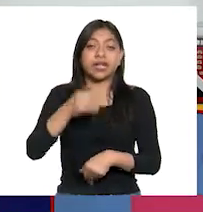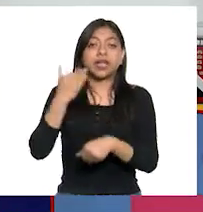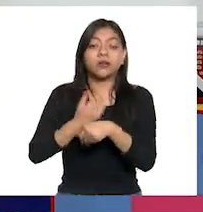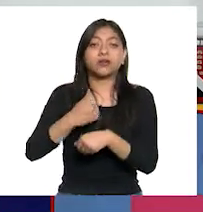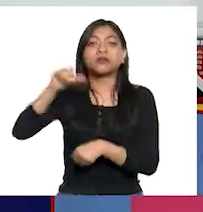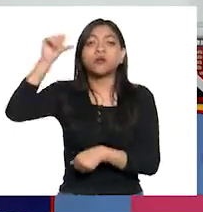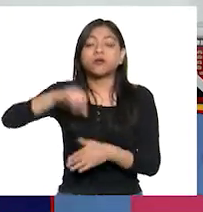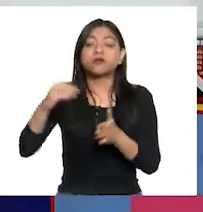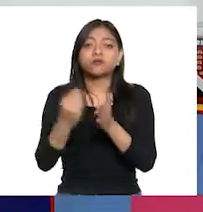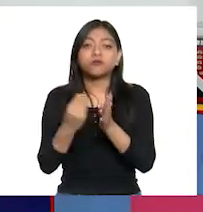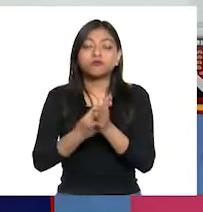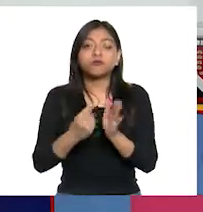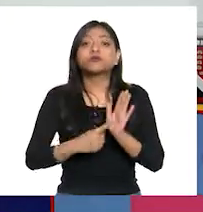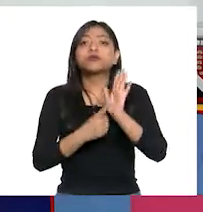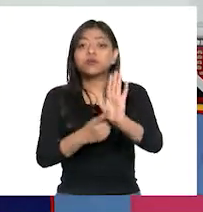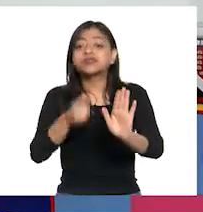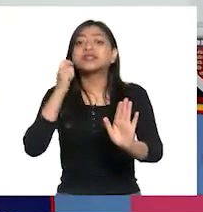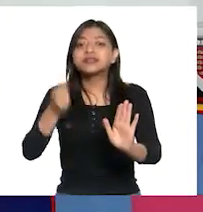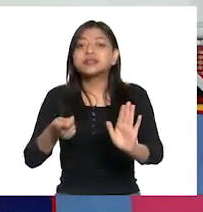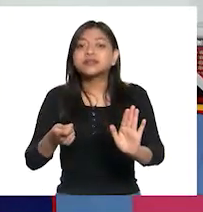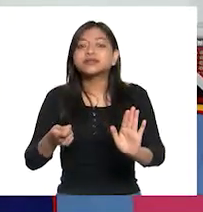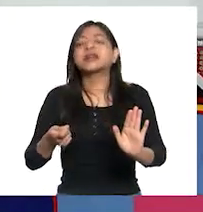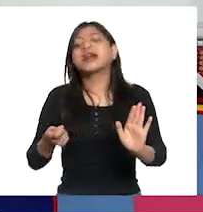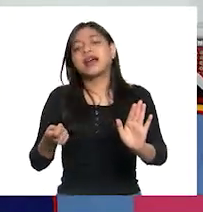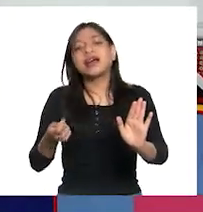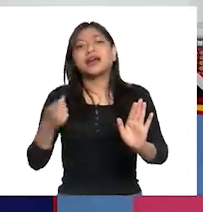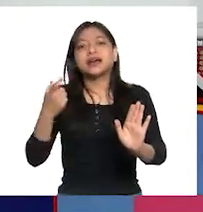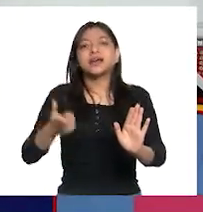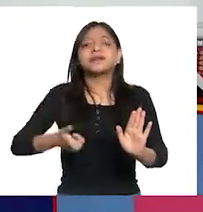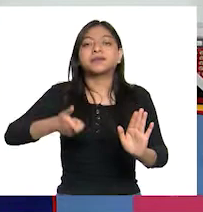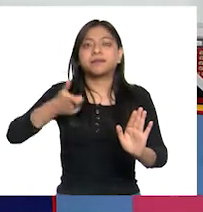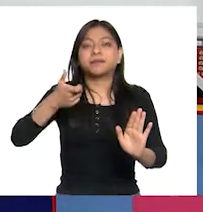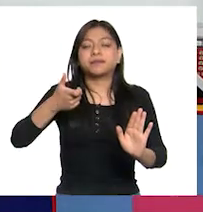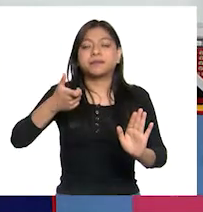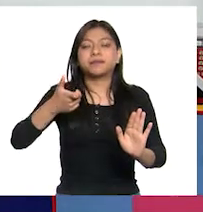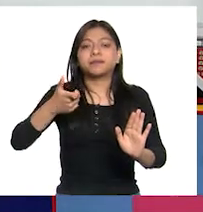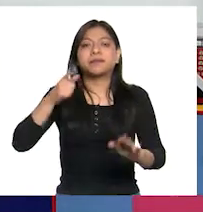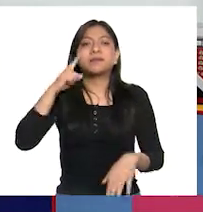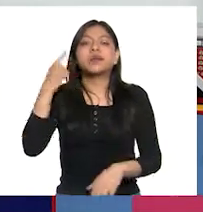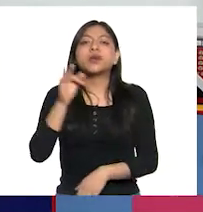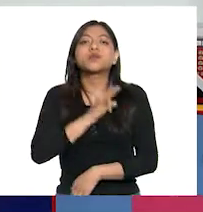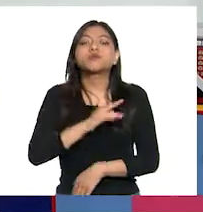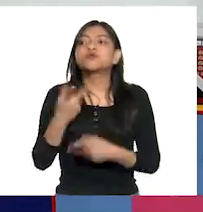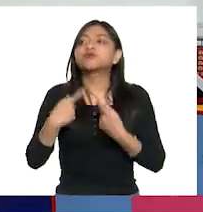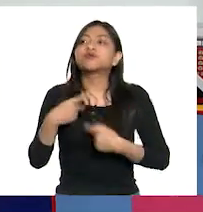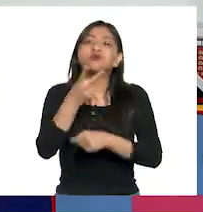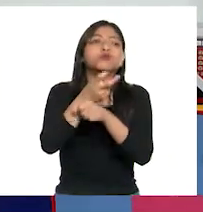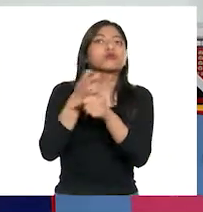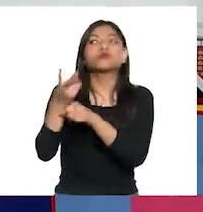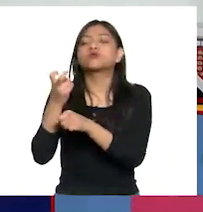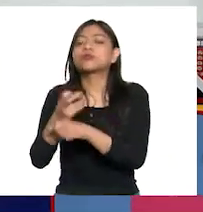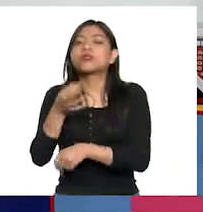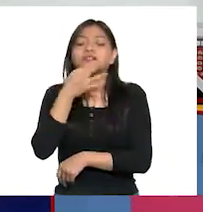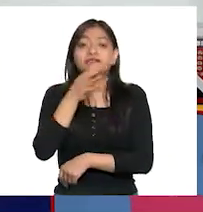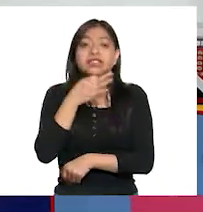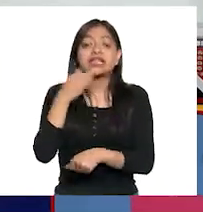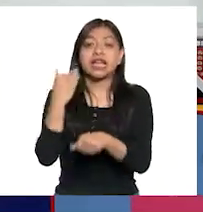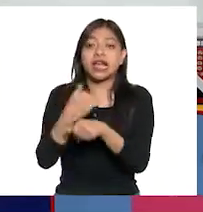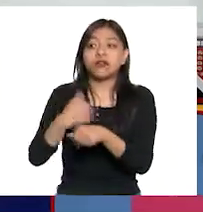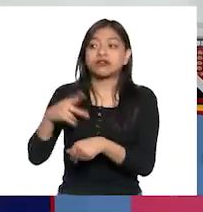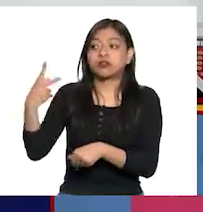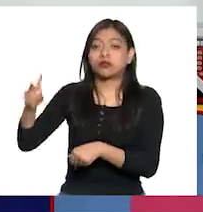clase, como bien hemos dicho, vamos a estar viendo el costo que íbamos a manejar al realizar una fiesta. Pero esto se parece